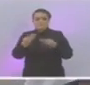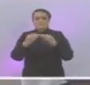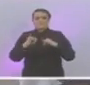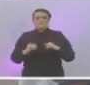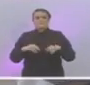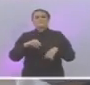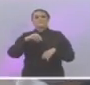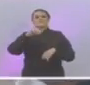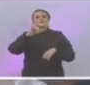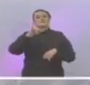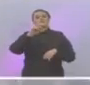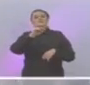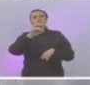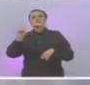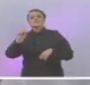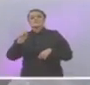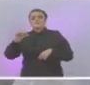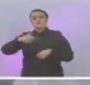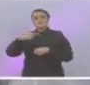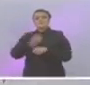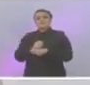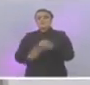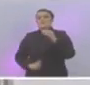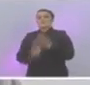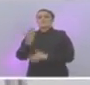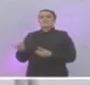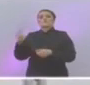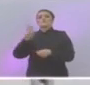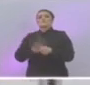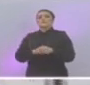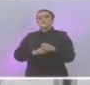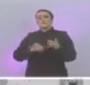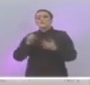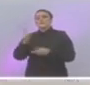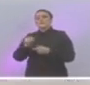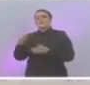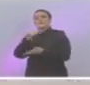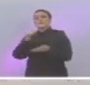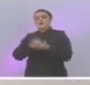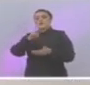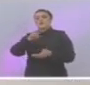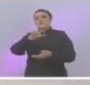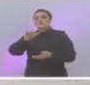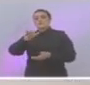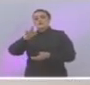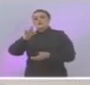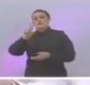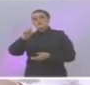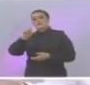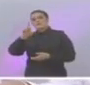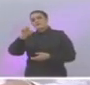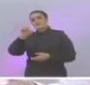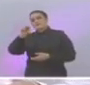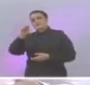Mexicano del Seguro Social esta semana del nuevo hospital en Los Hernández, en Villa de Ramos, para que sea operado